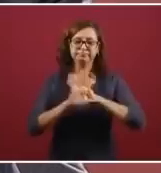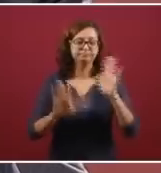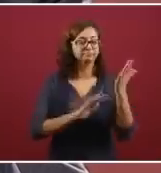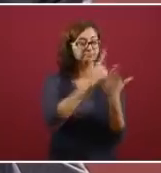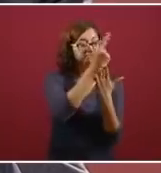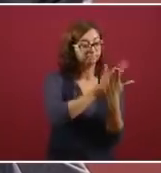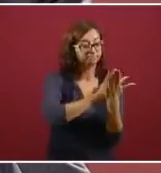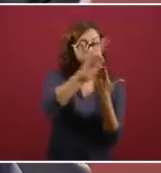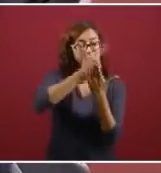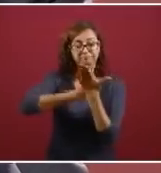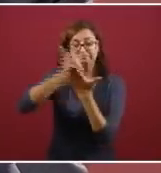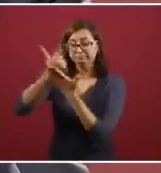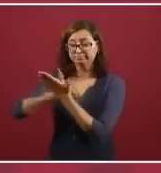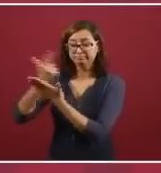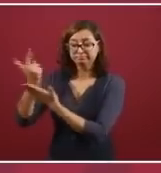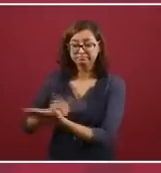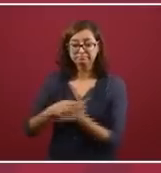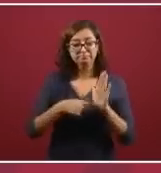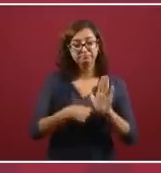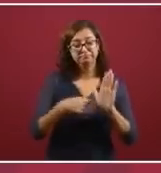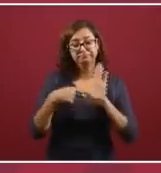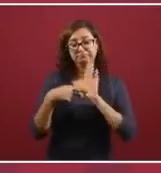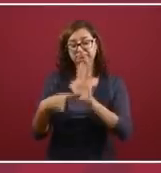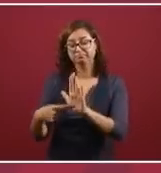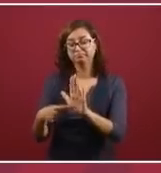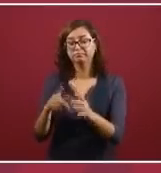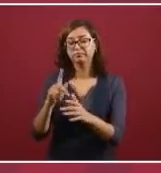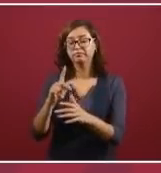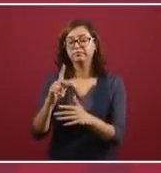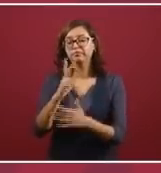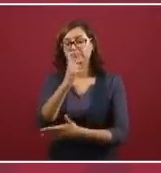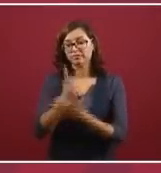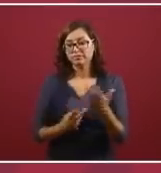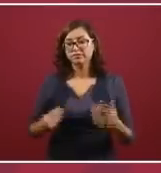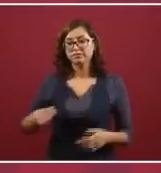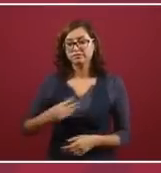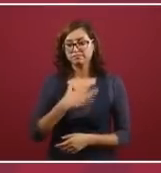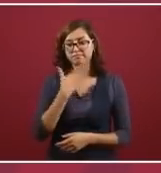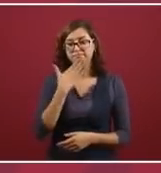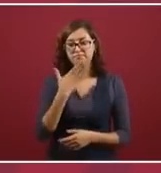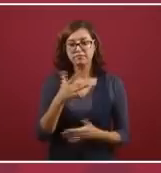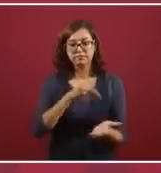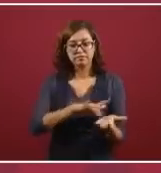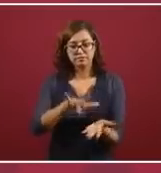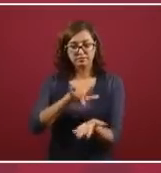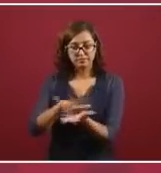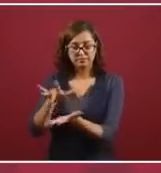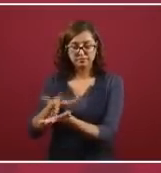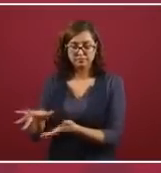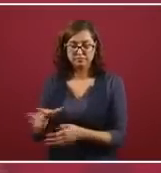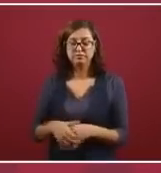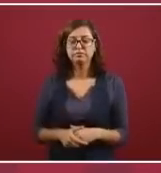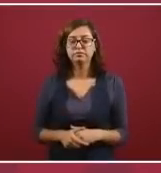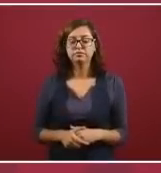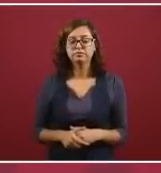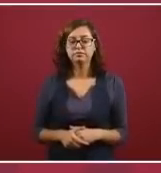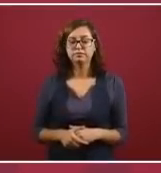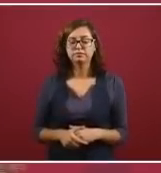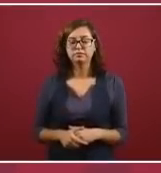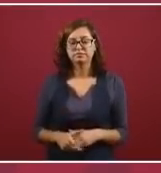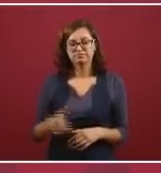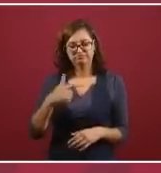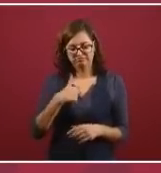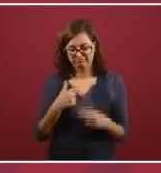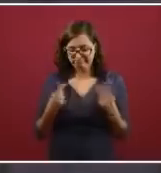padrones de bienestar, de apoyos, y estoy apurando